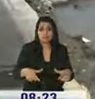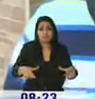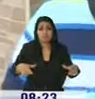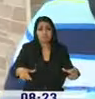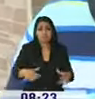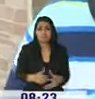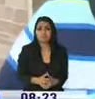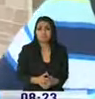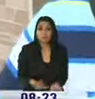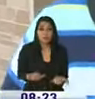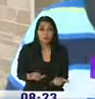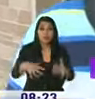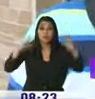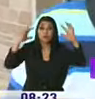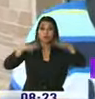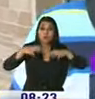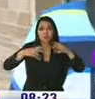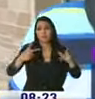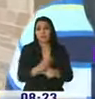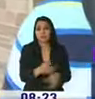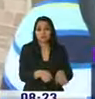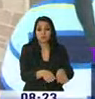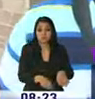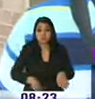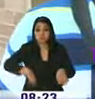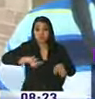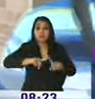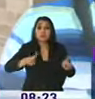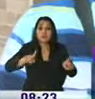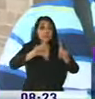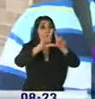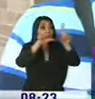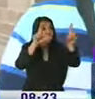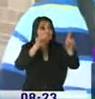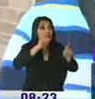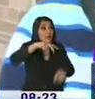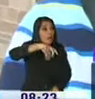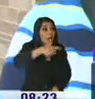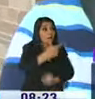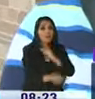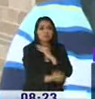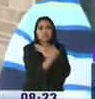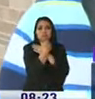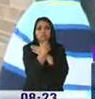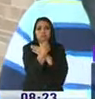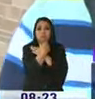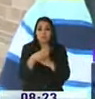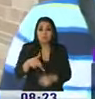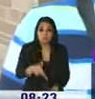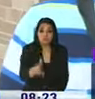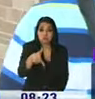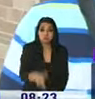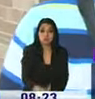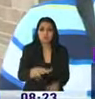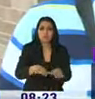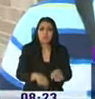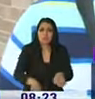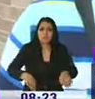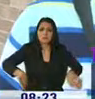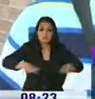grave. Y ahora con estas lluvias se está hundiendo más. Pero no nos hacen caso, por pasar rápido también se mete allá y van hundiéndole